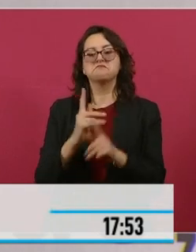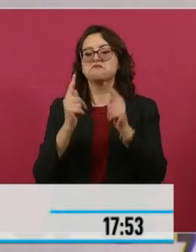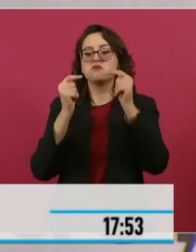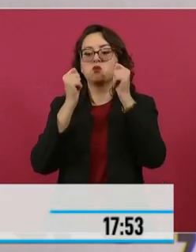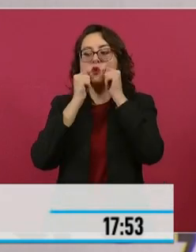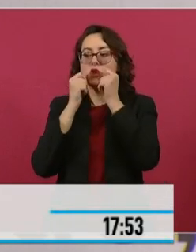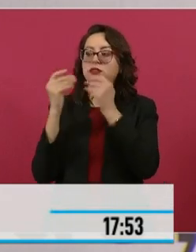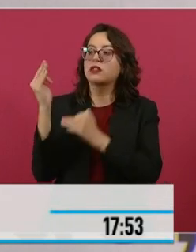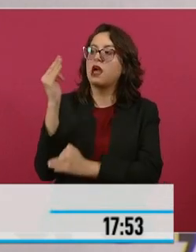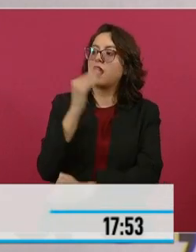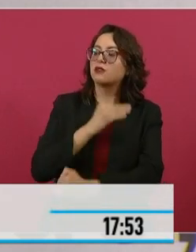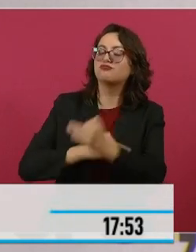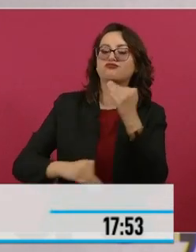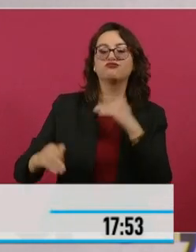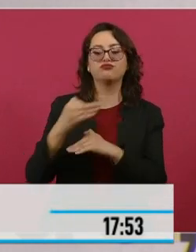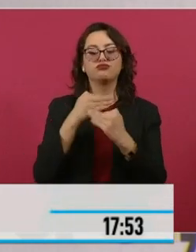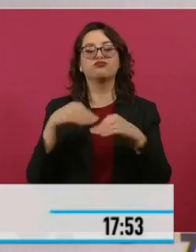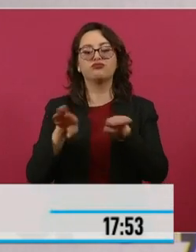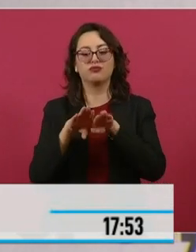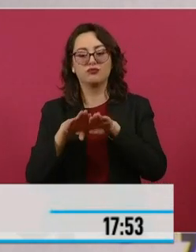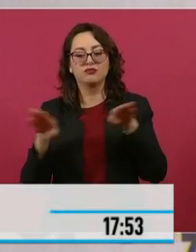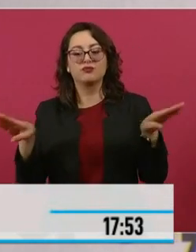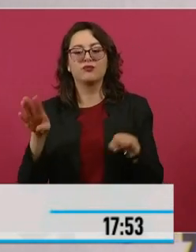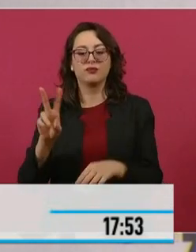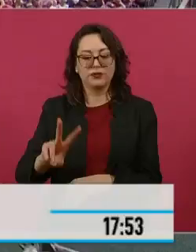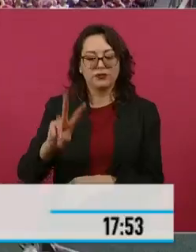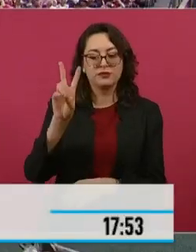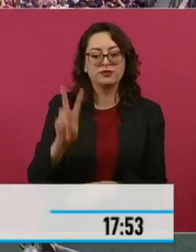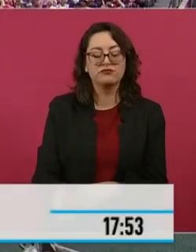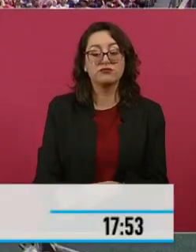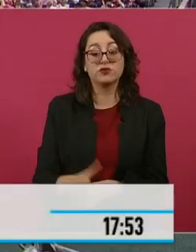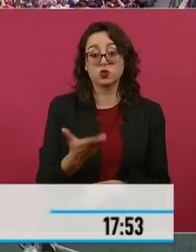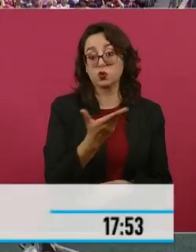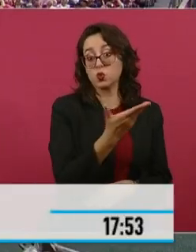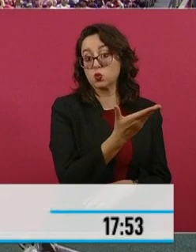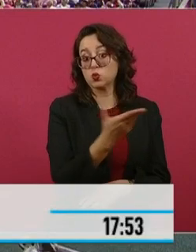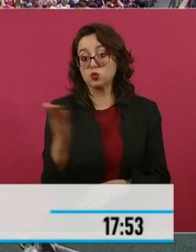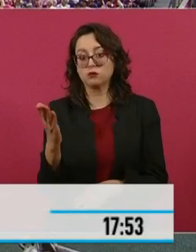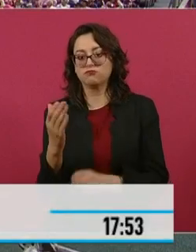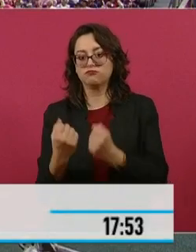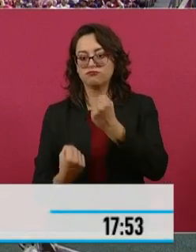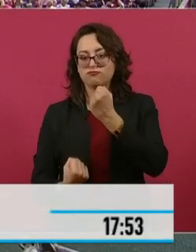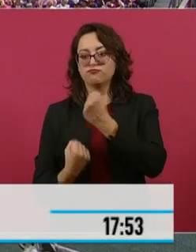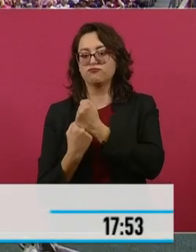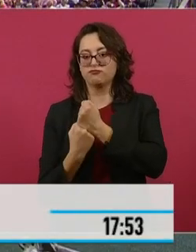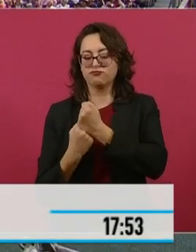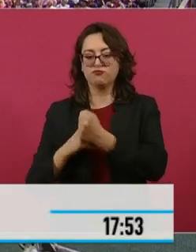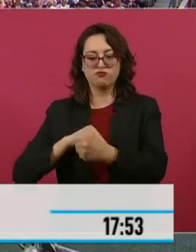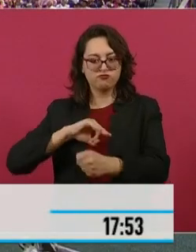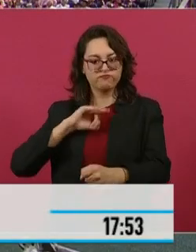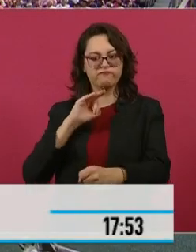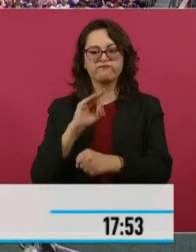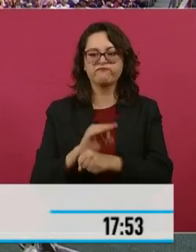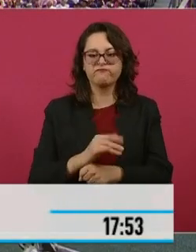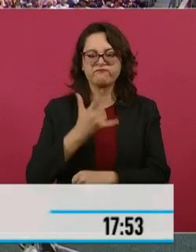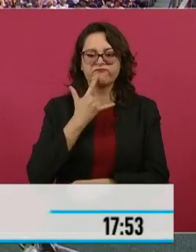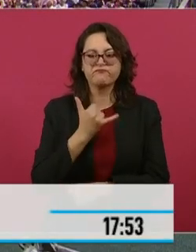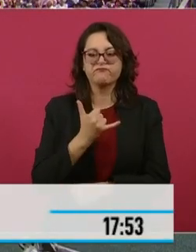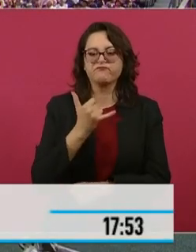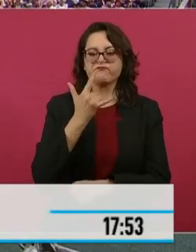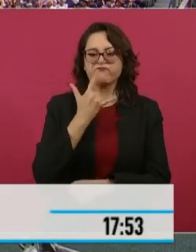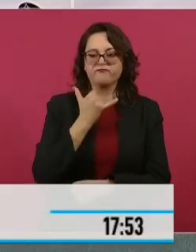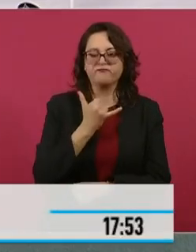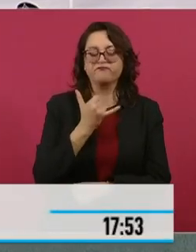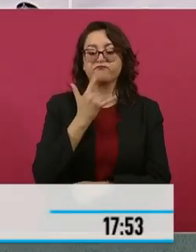democracia. Ustedes que están aquí han sido la base, pero no olvidemos a los que vienen de más